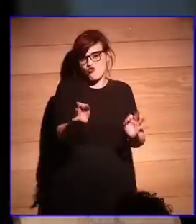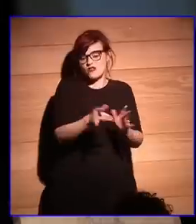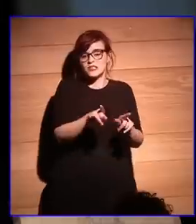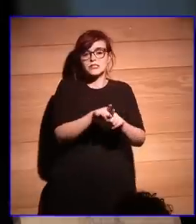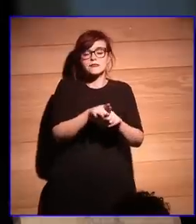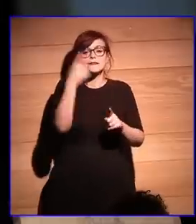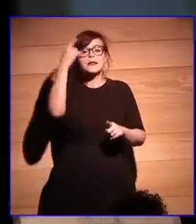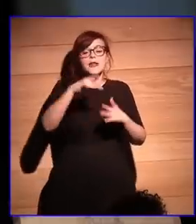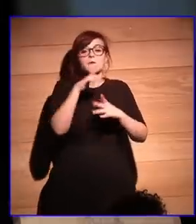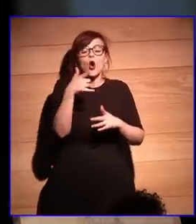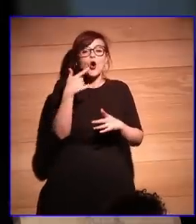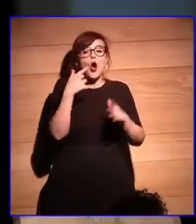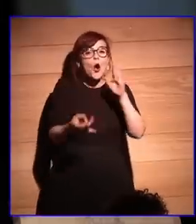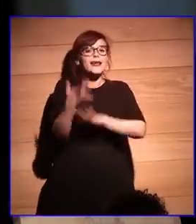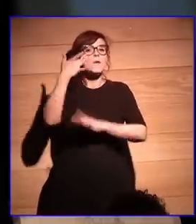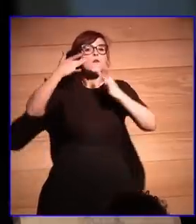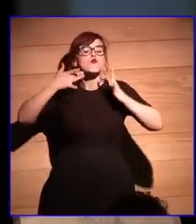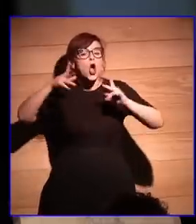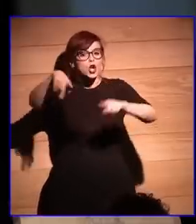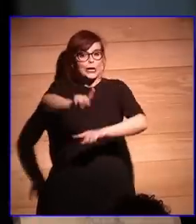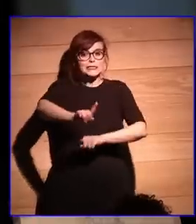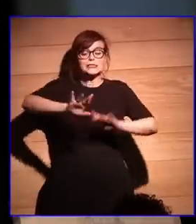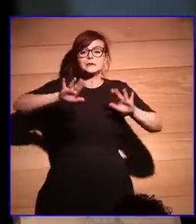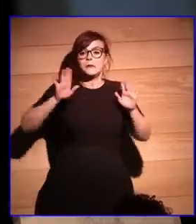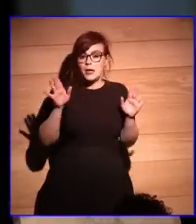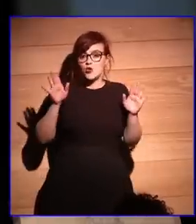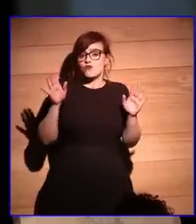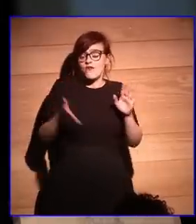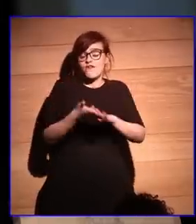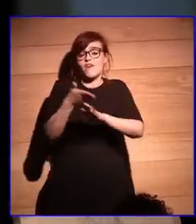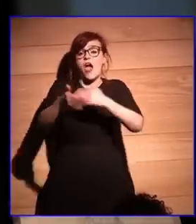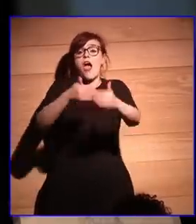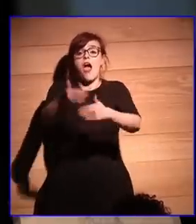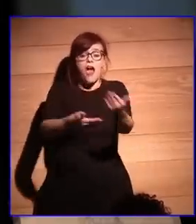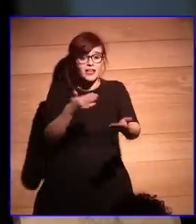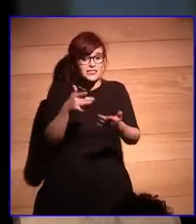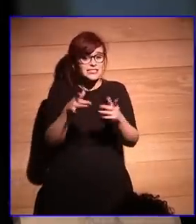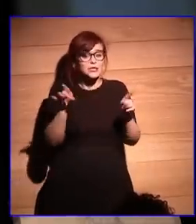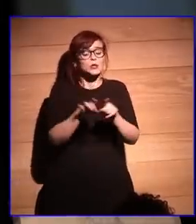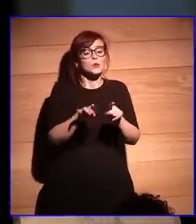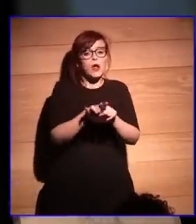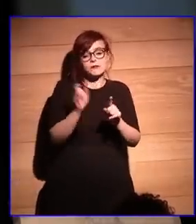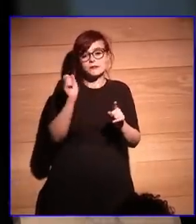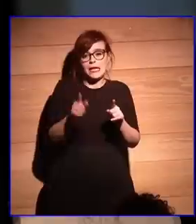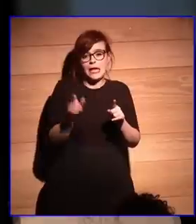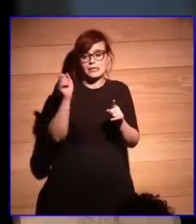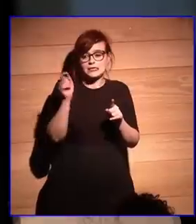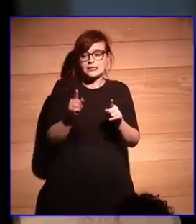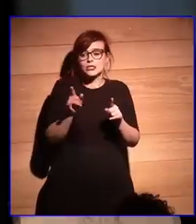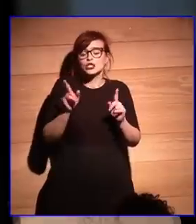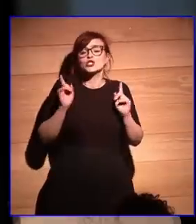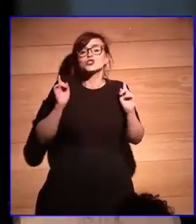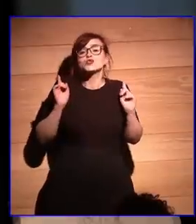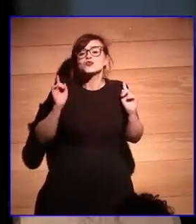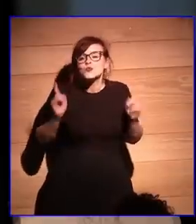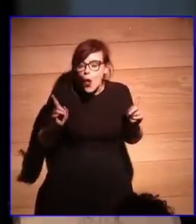nuevamente un origen químicamente puro. Y por otro lado, como sucede prácticamente siempre, solo